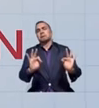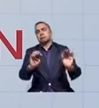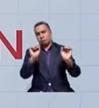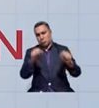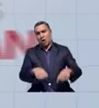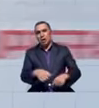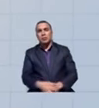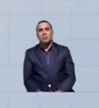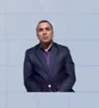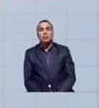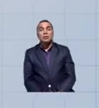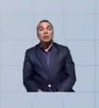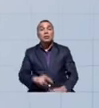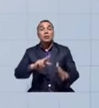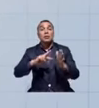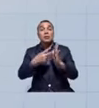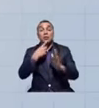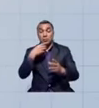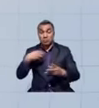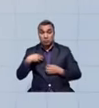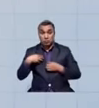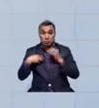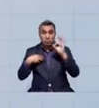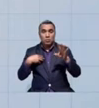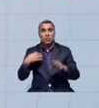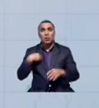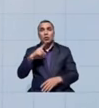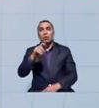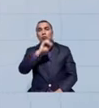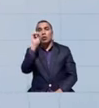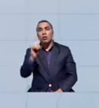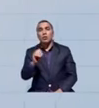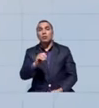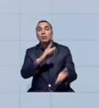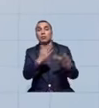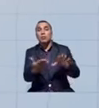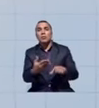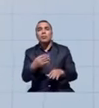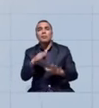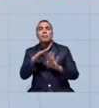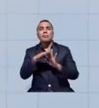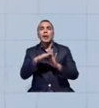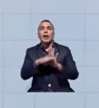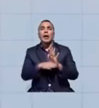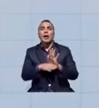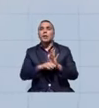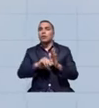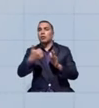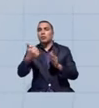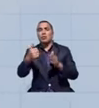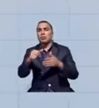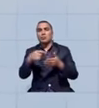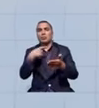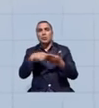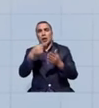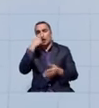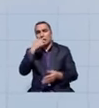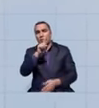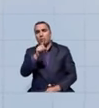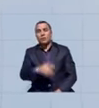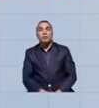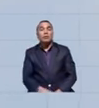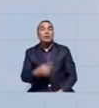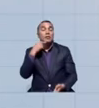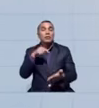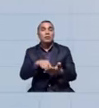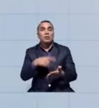alta. Esto significa que el coronavirus tiene un porcentaje de letalidad mucho menor que otras enfermedades gripales,